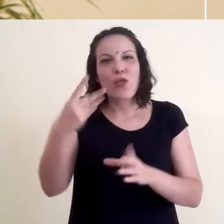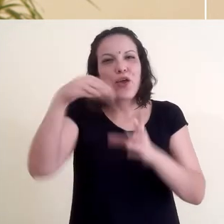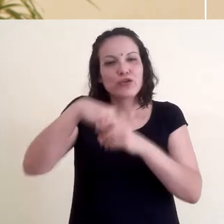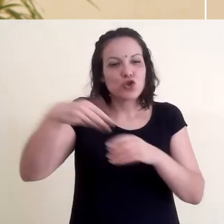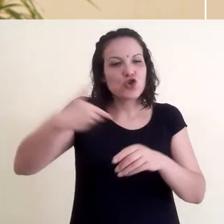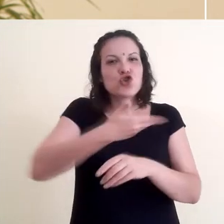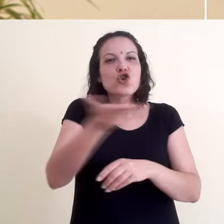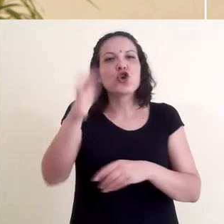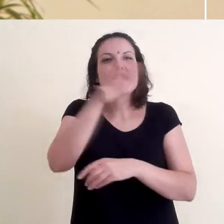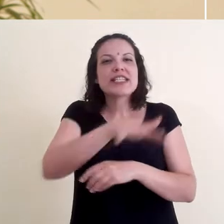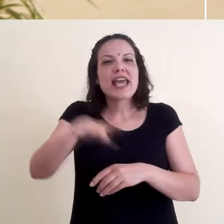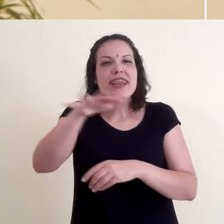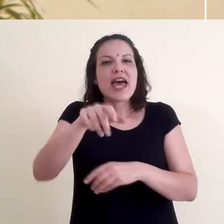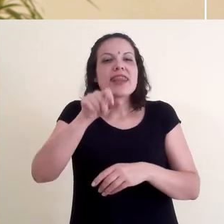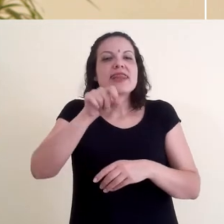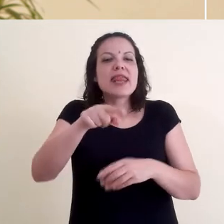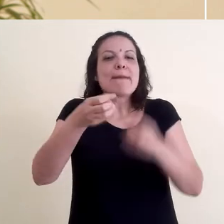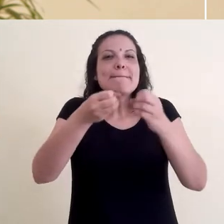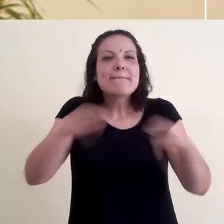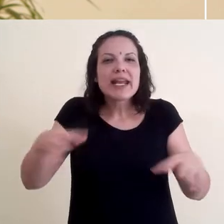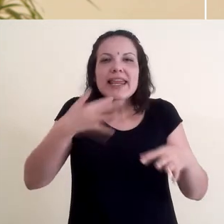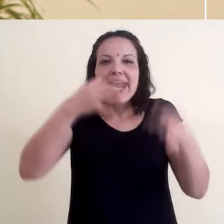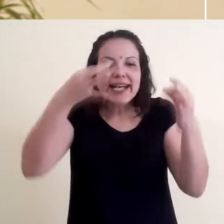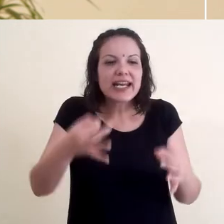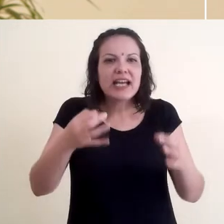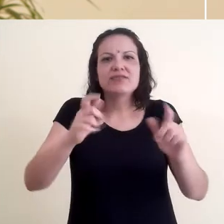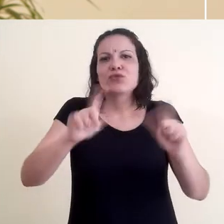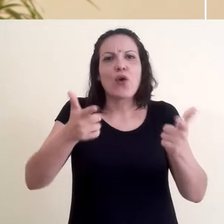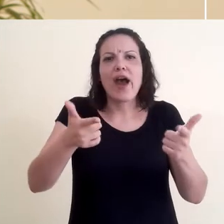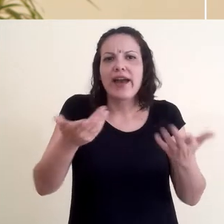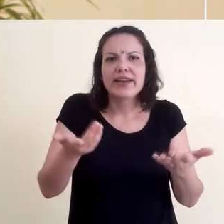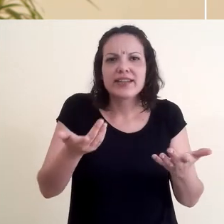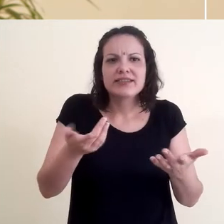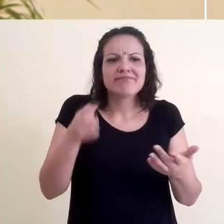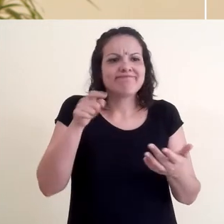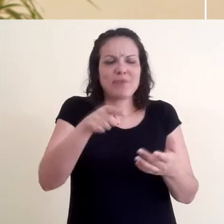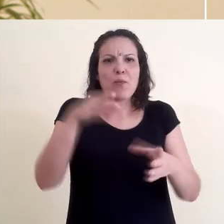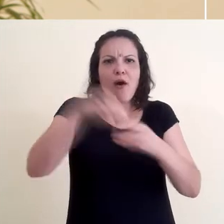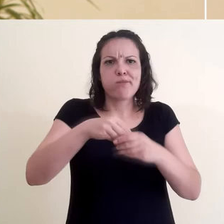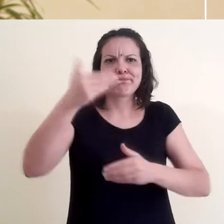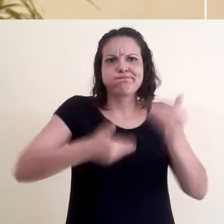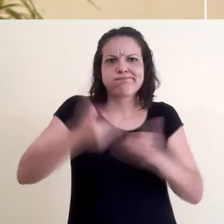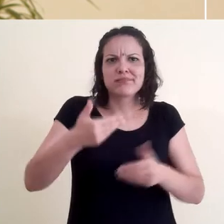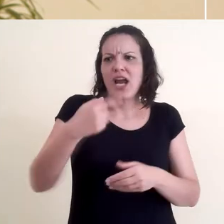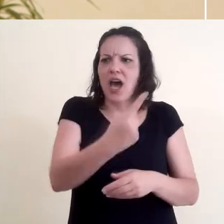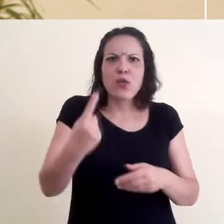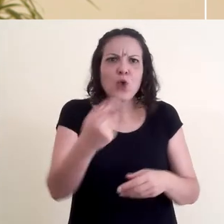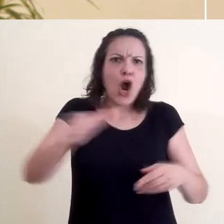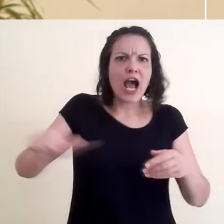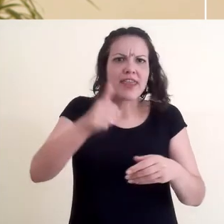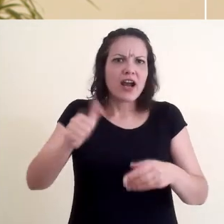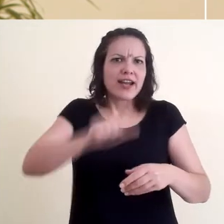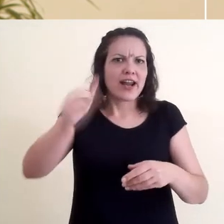lugar a la pérdida real. Tenemos que ganar, ser los mejores, no podemos